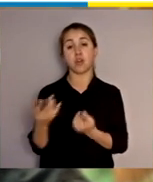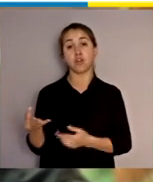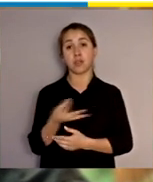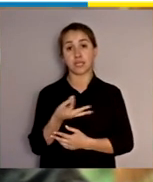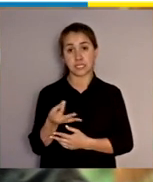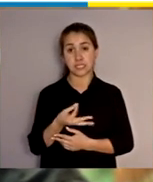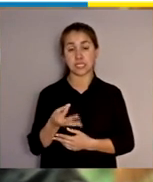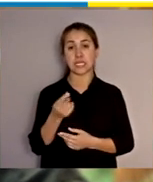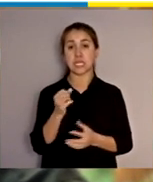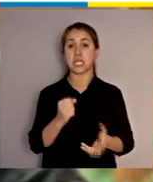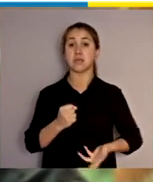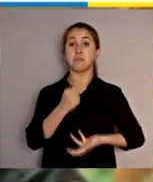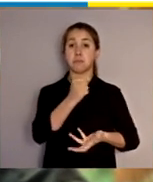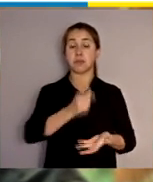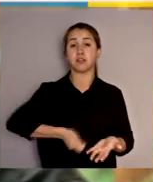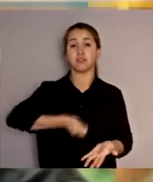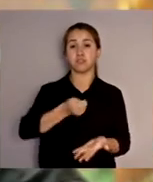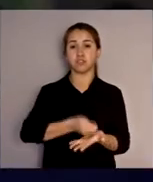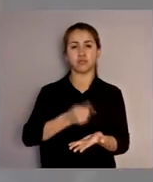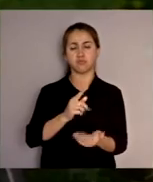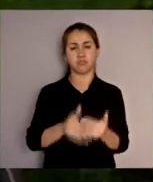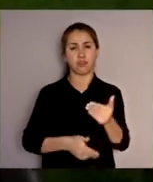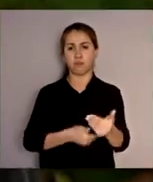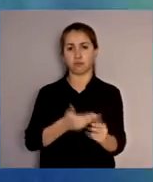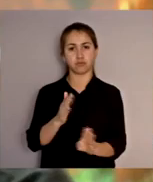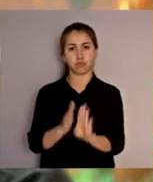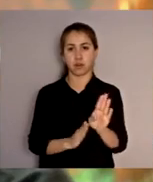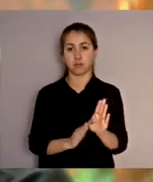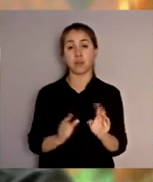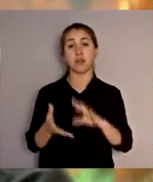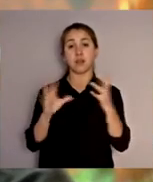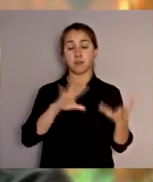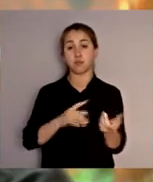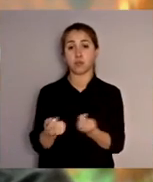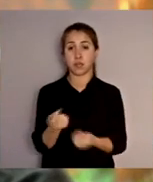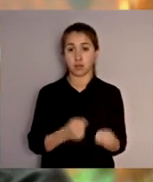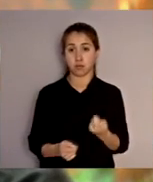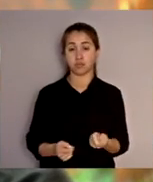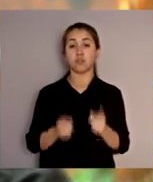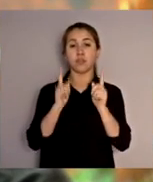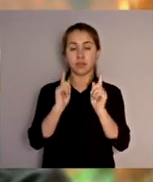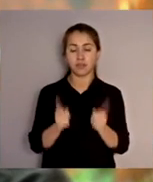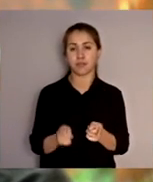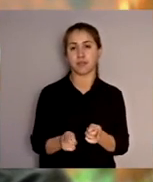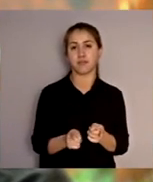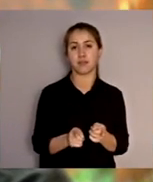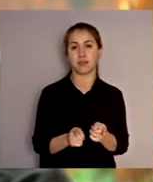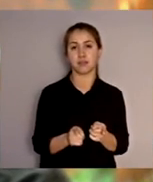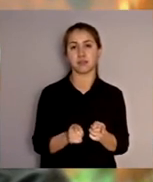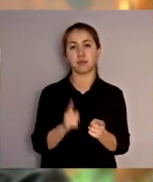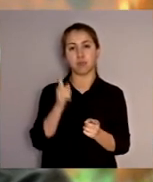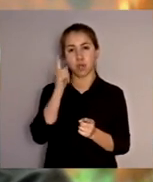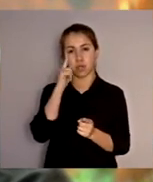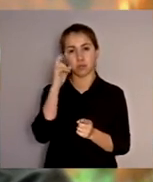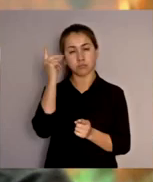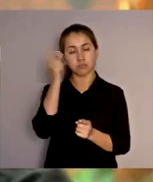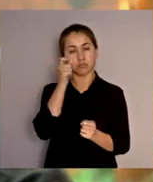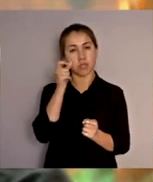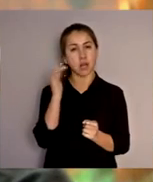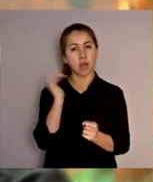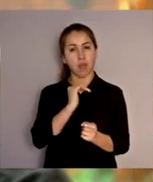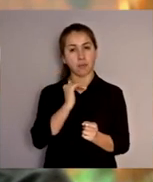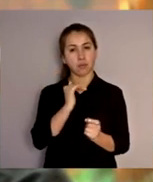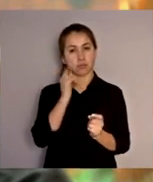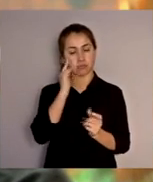que la inversión no era rentable. En el mundo de los negocios hay que ser tenaz,